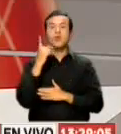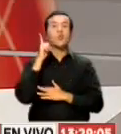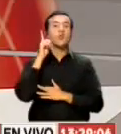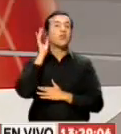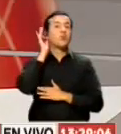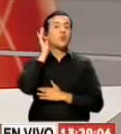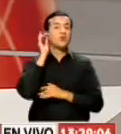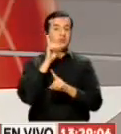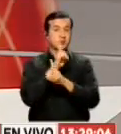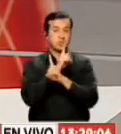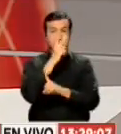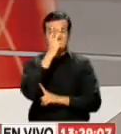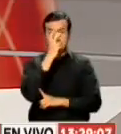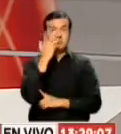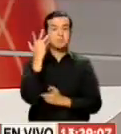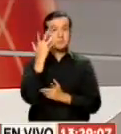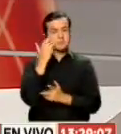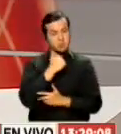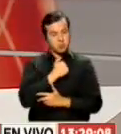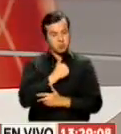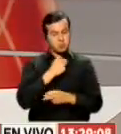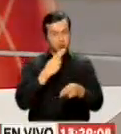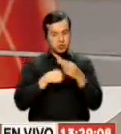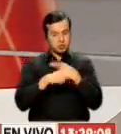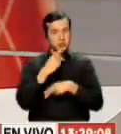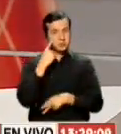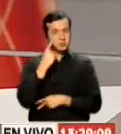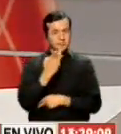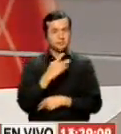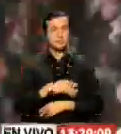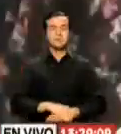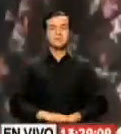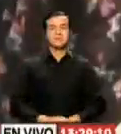mujer con discapacidad visual se motivó a tener su negocio propio.